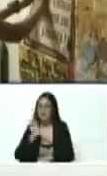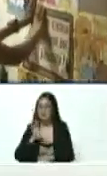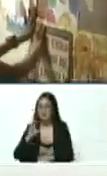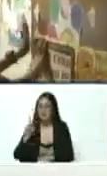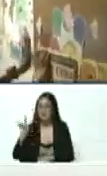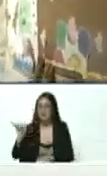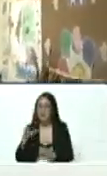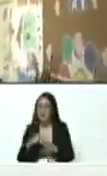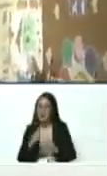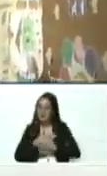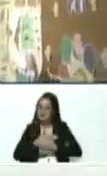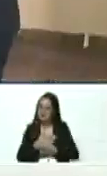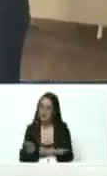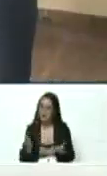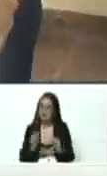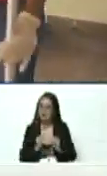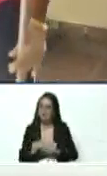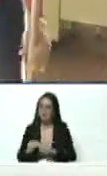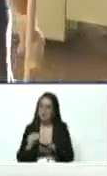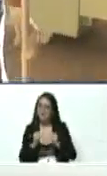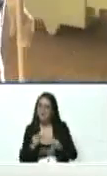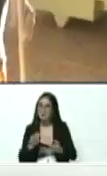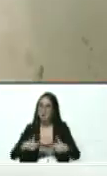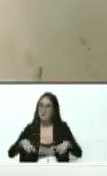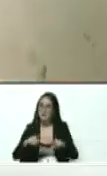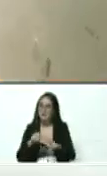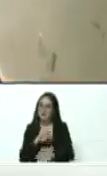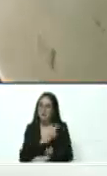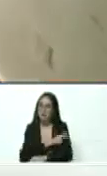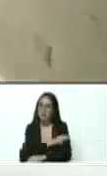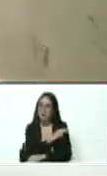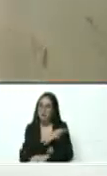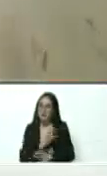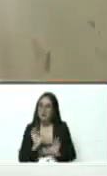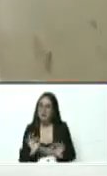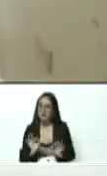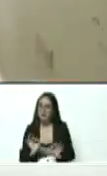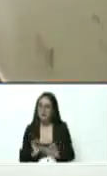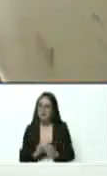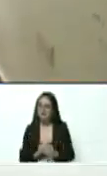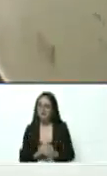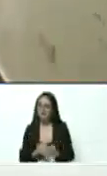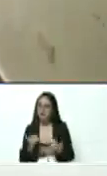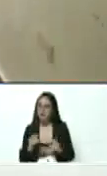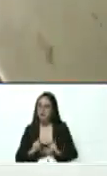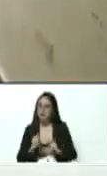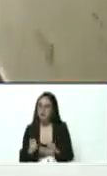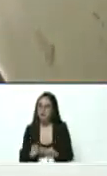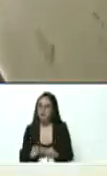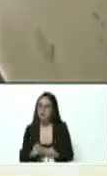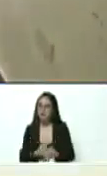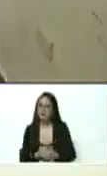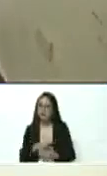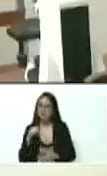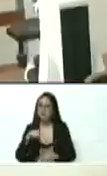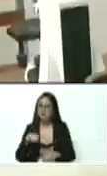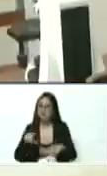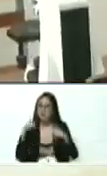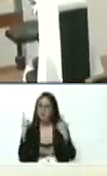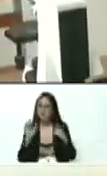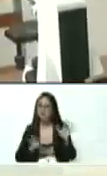todos también dispuestos en la recuperación de los espacios, de los hospitales y los ambulatorios. Estamos entregando, señor presidente, aquí en el estado de La